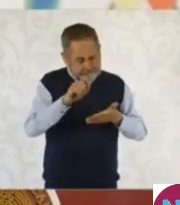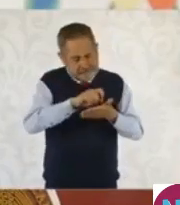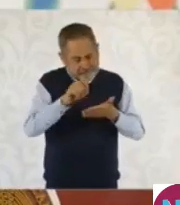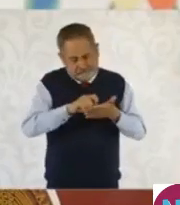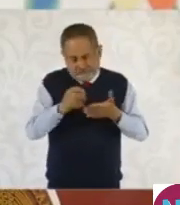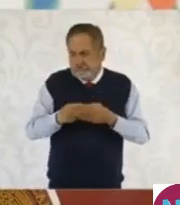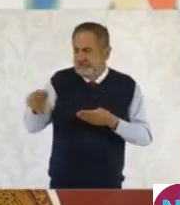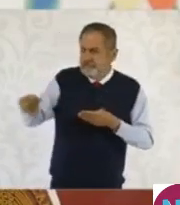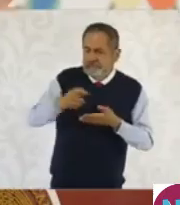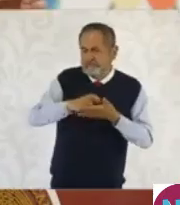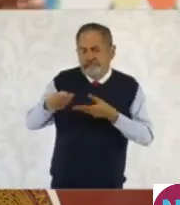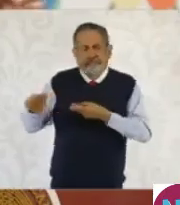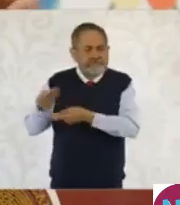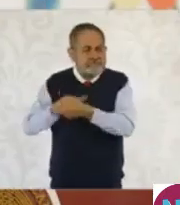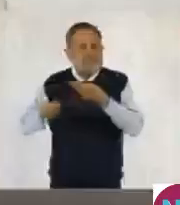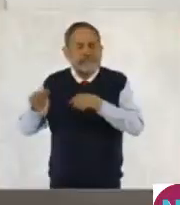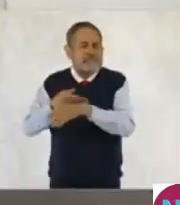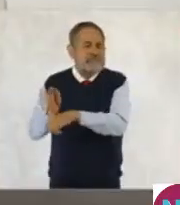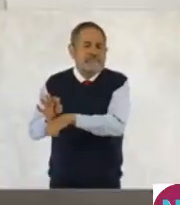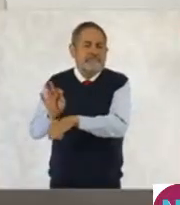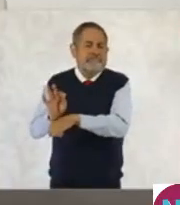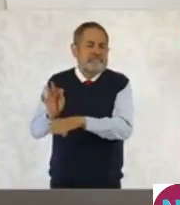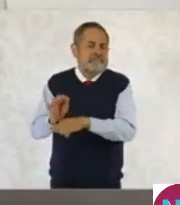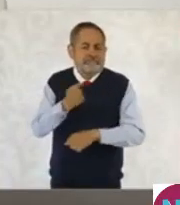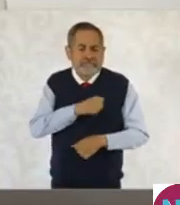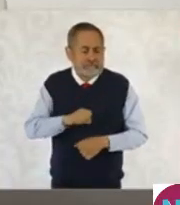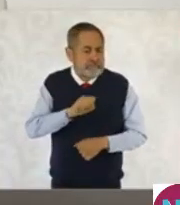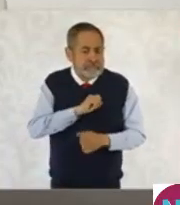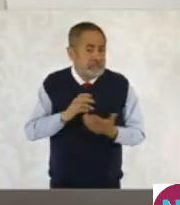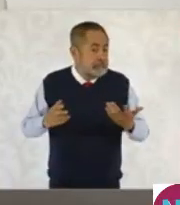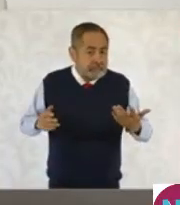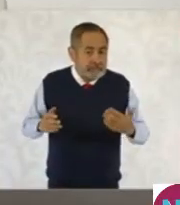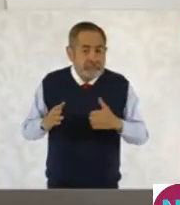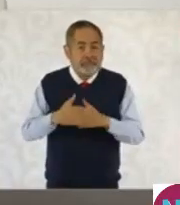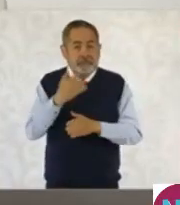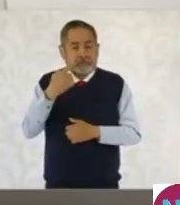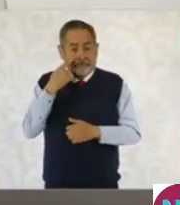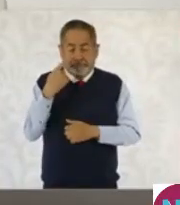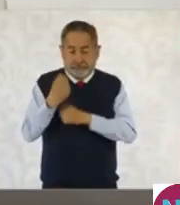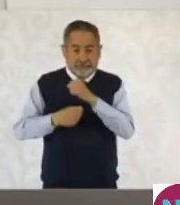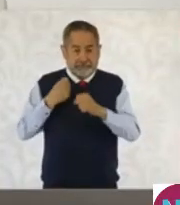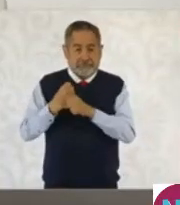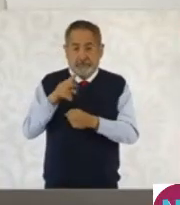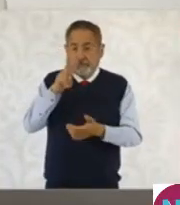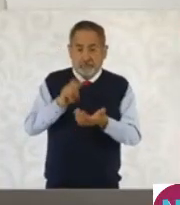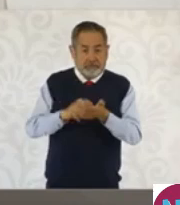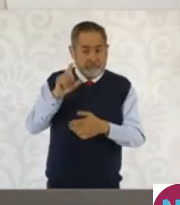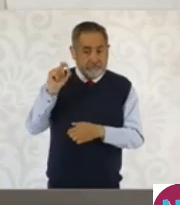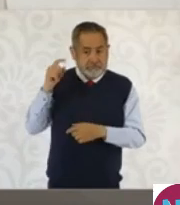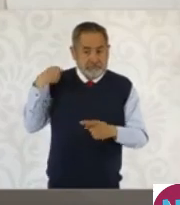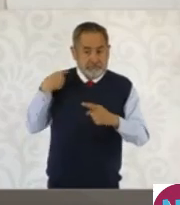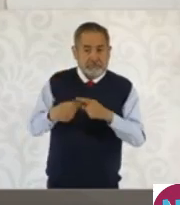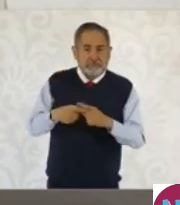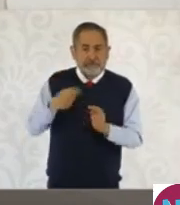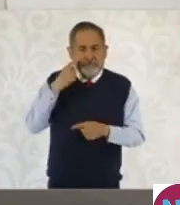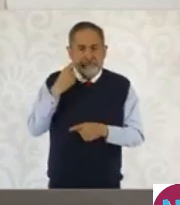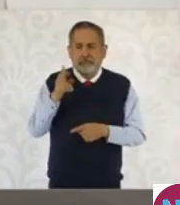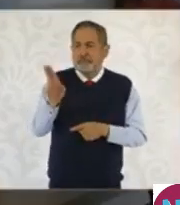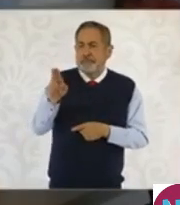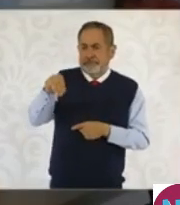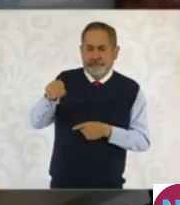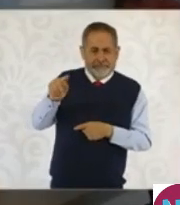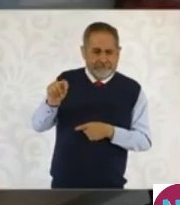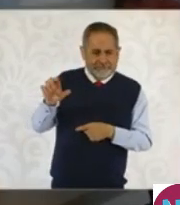familiar. Entre otras cosas, la siguiente, porque se estableció desde el 2020 esta estrategia. Las unidades de medicina